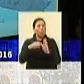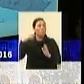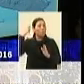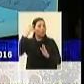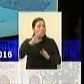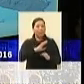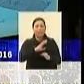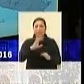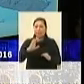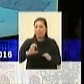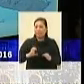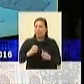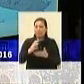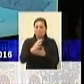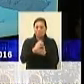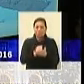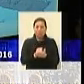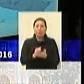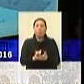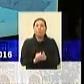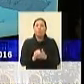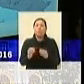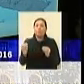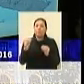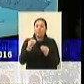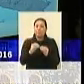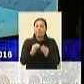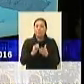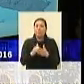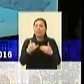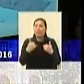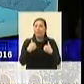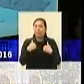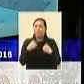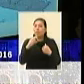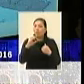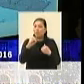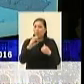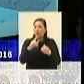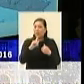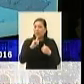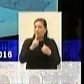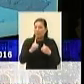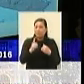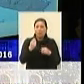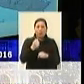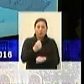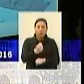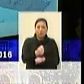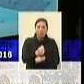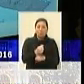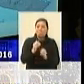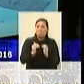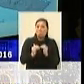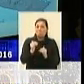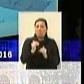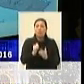política de Estado, que es la reducción consistente de los cultivos de coca, es atacar a los